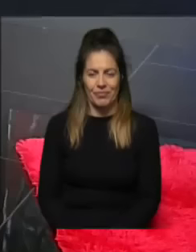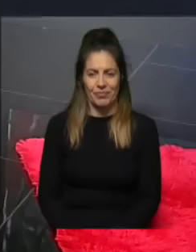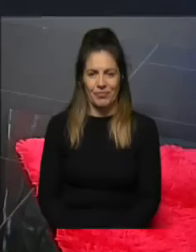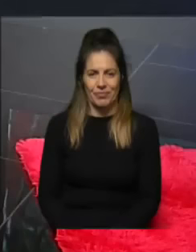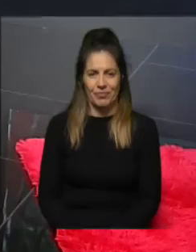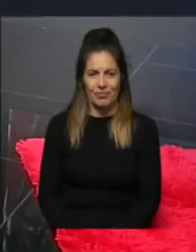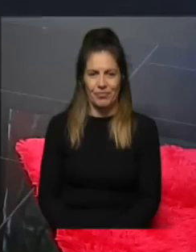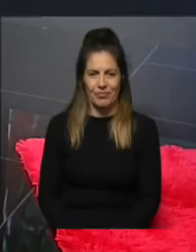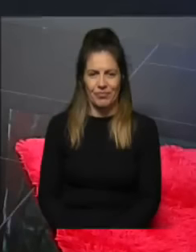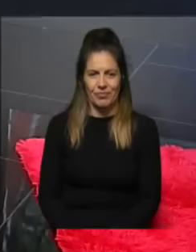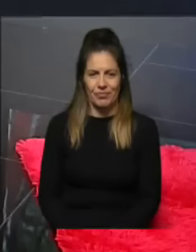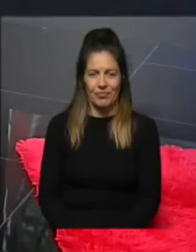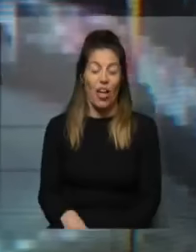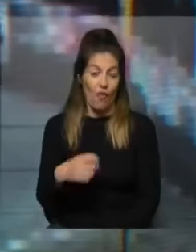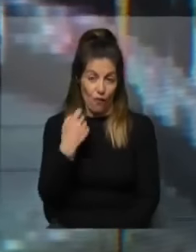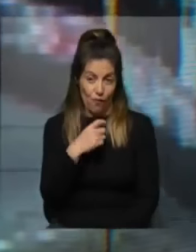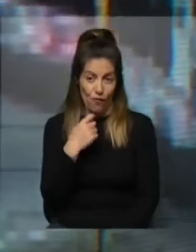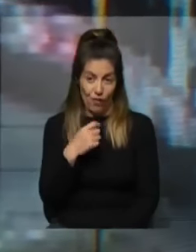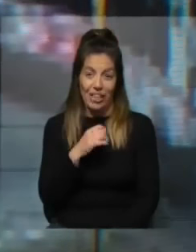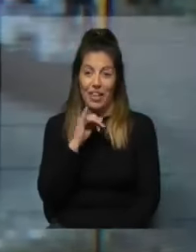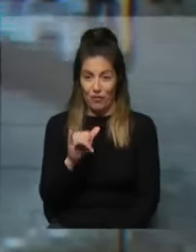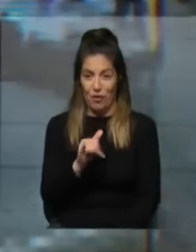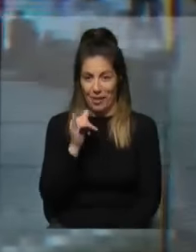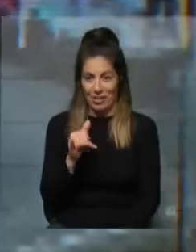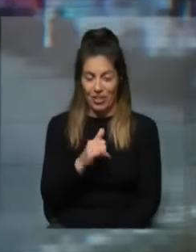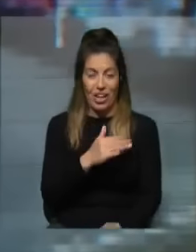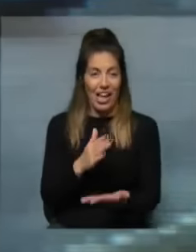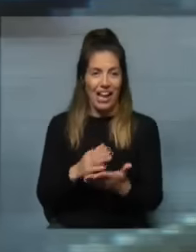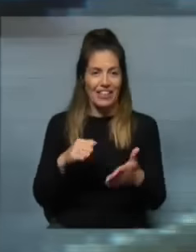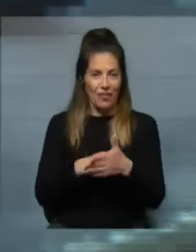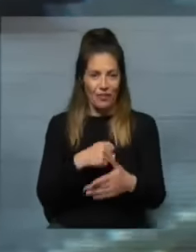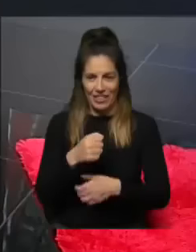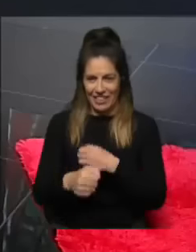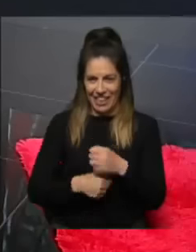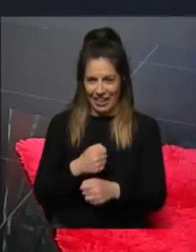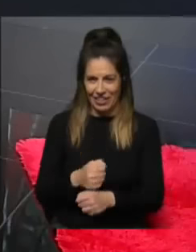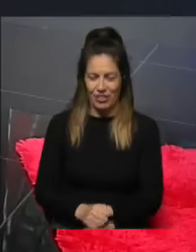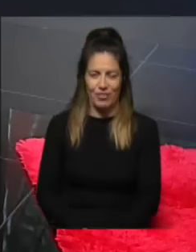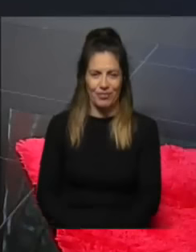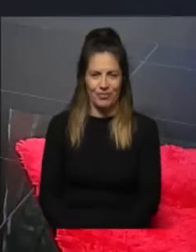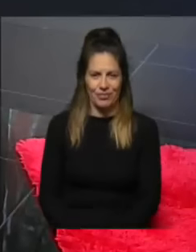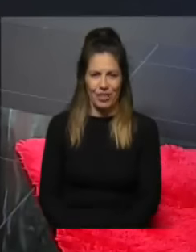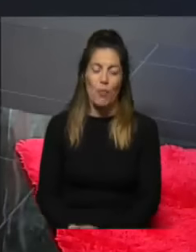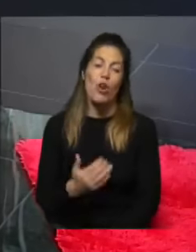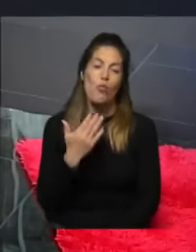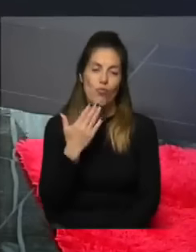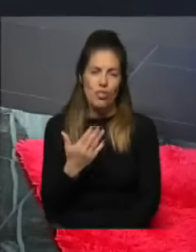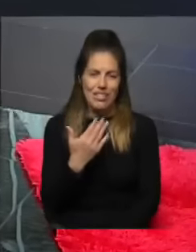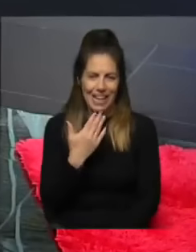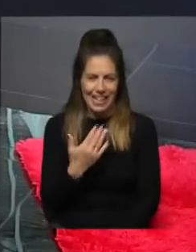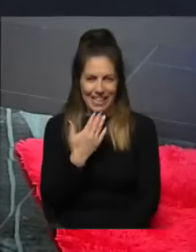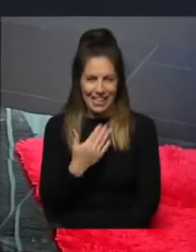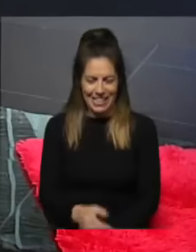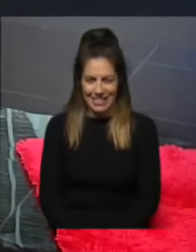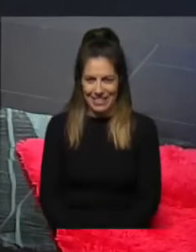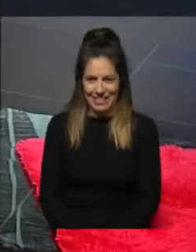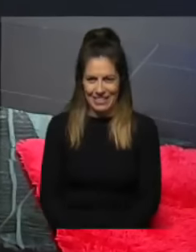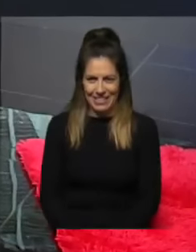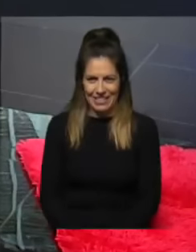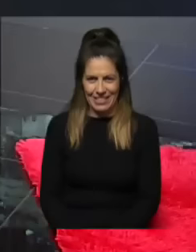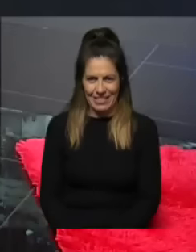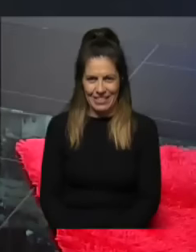Queda un tramo interesante de información hasta fin de año. ¡Ah, qué divina! Bueno, muchísimas gracias, Lucía. Te